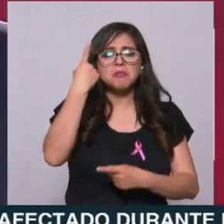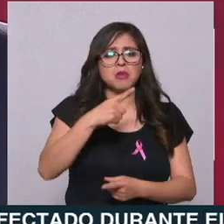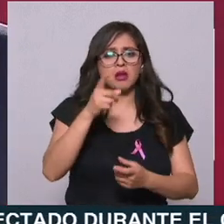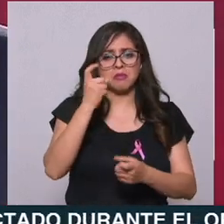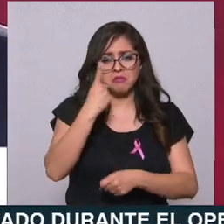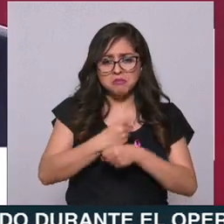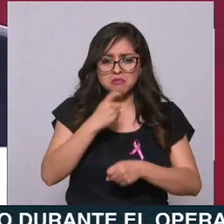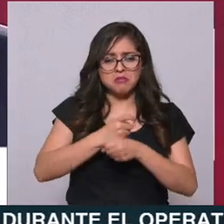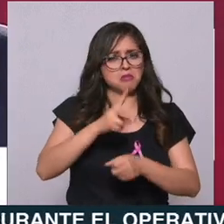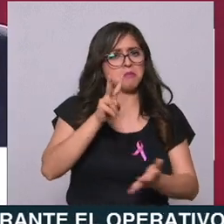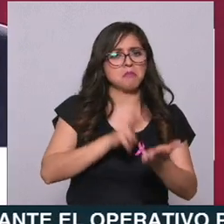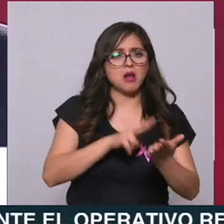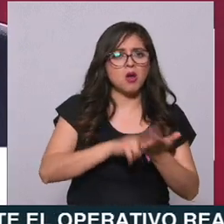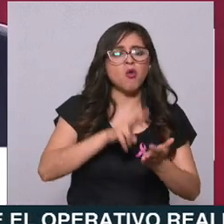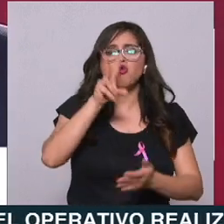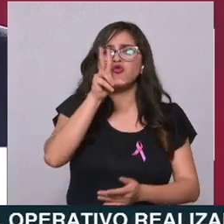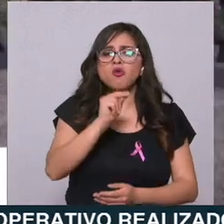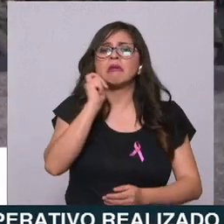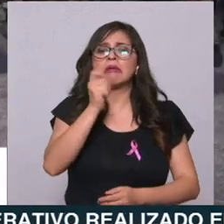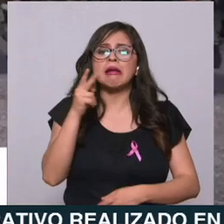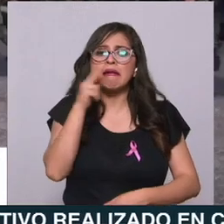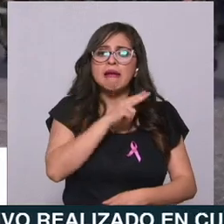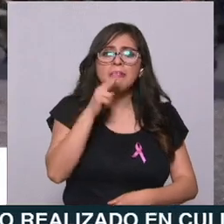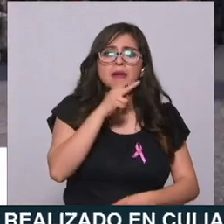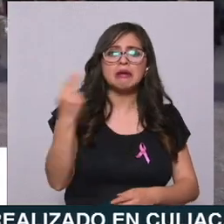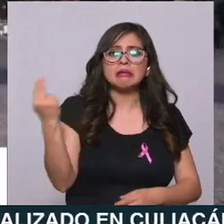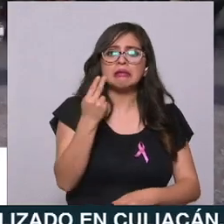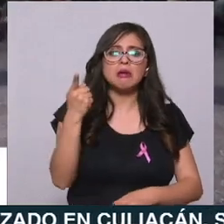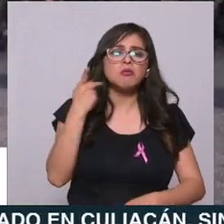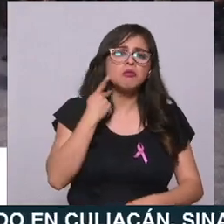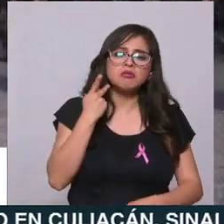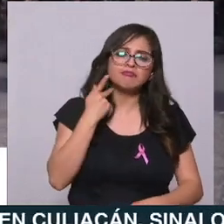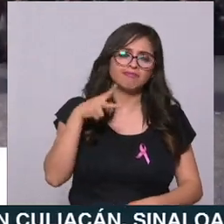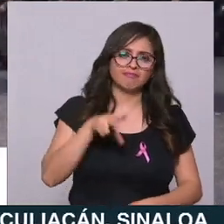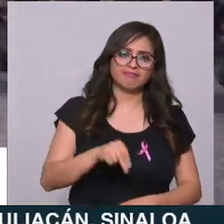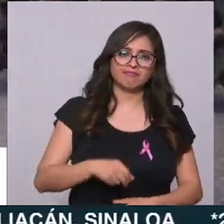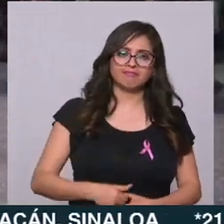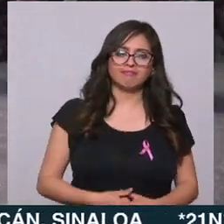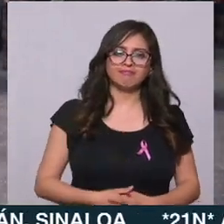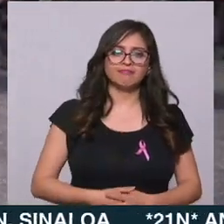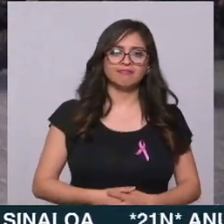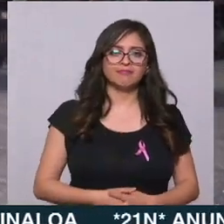principios y no a la eficacia política. Eric Pinto, 21 Noticias.